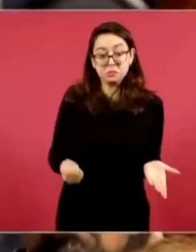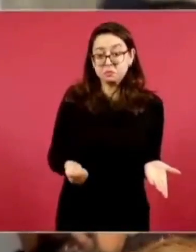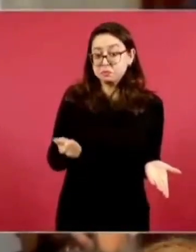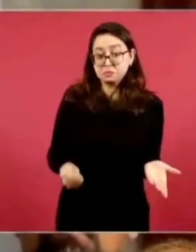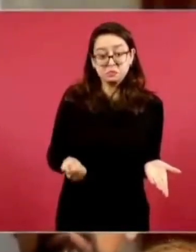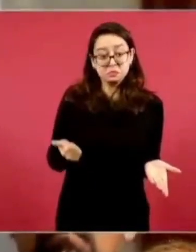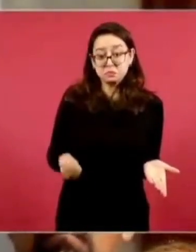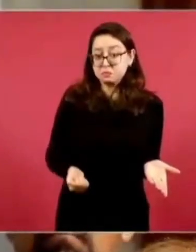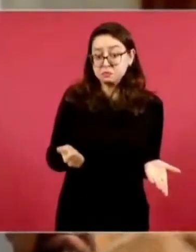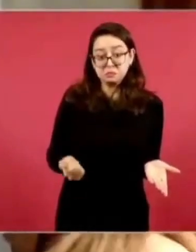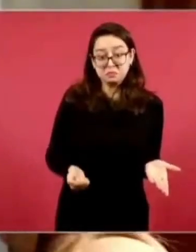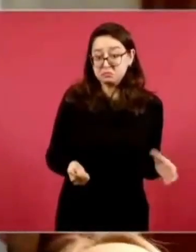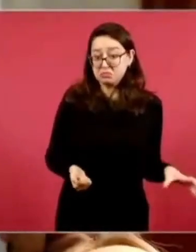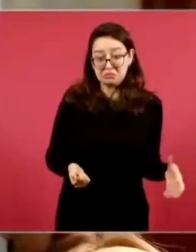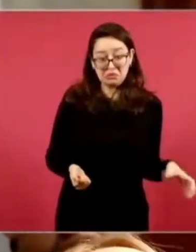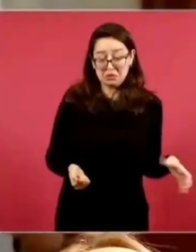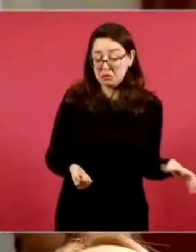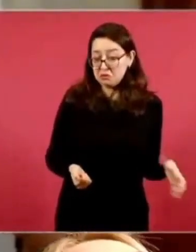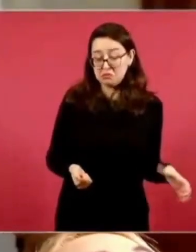exposición, a ver a qué hora suena el teléfono.